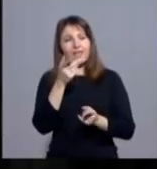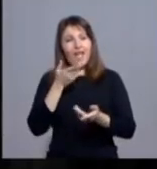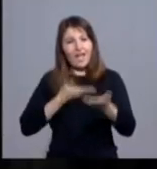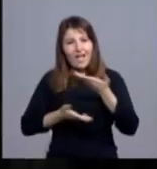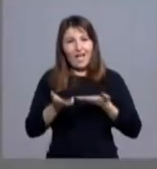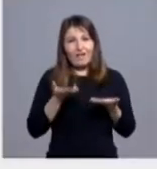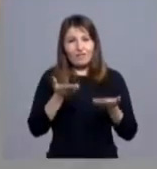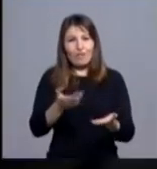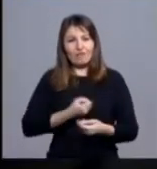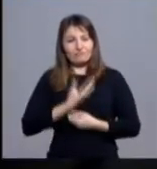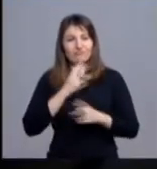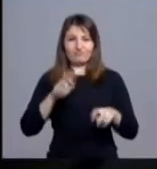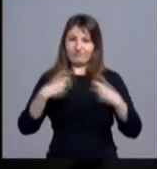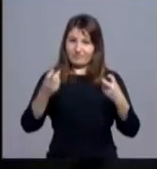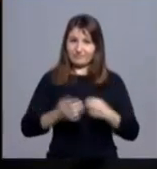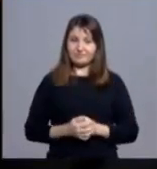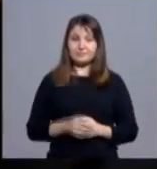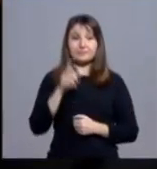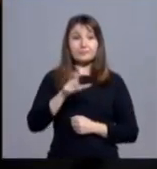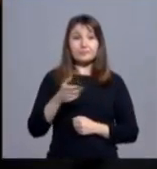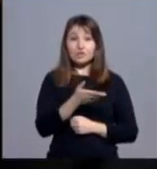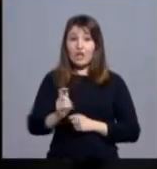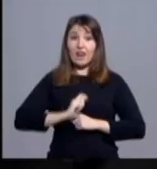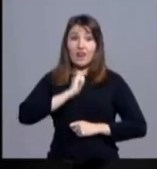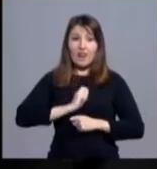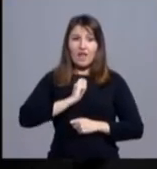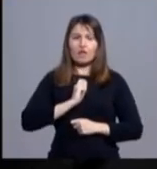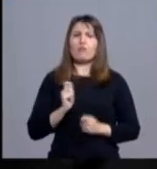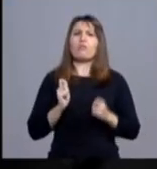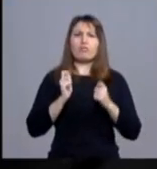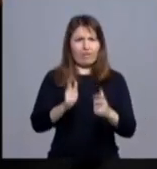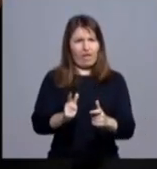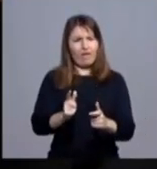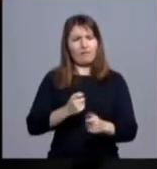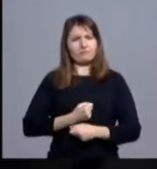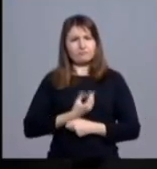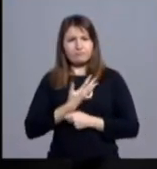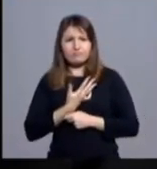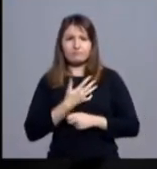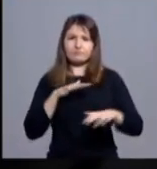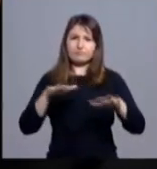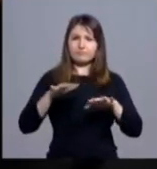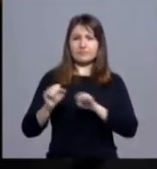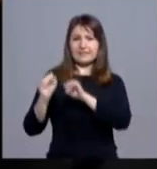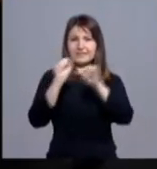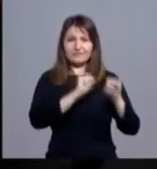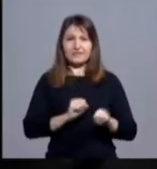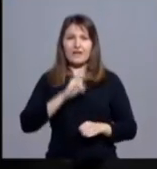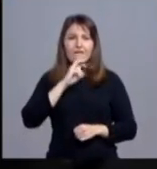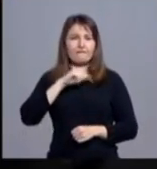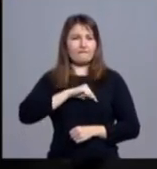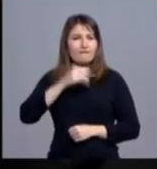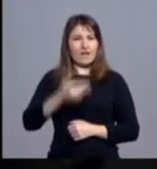ese espíritu. Los laicos puedan aportar a todo ese espíritu de defensa de los valores